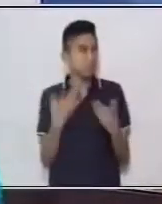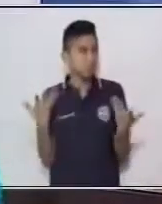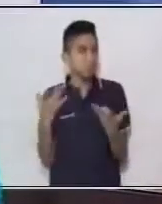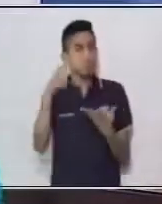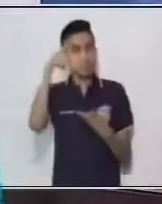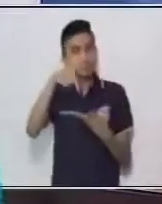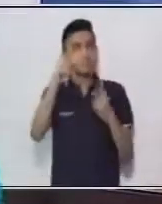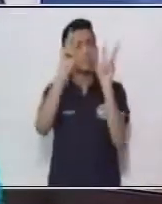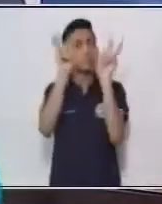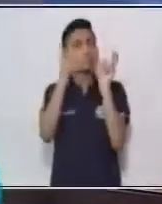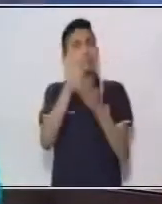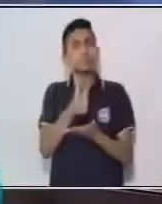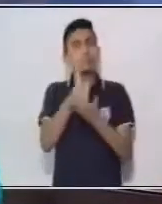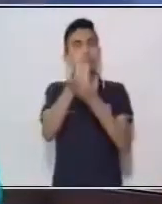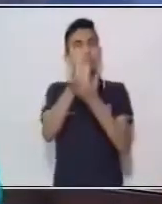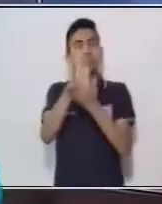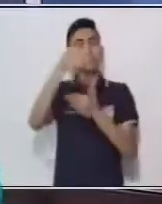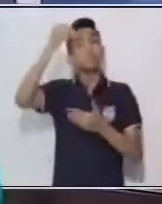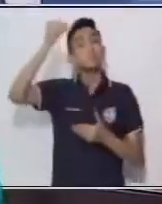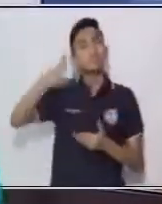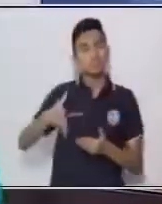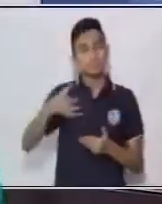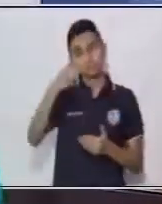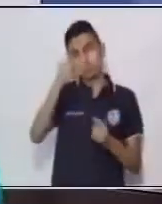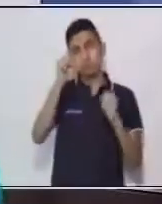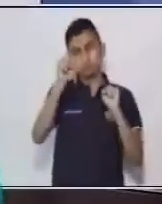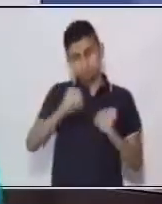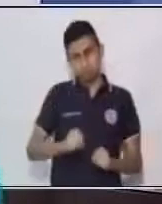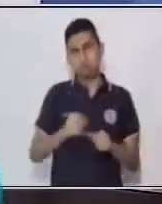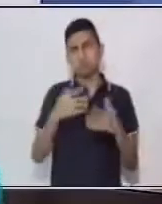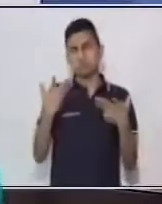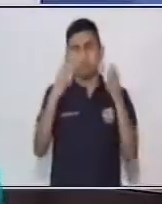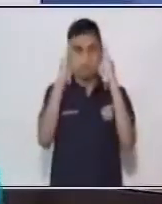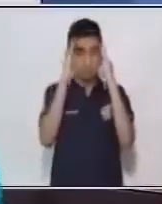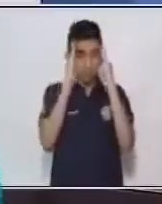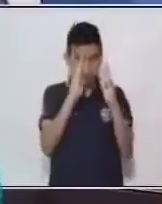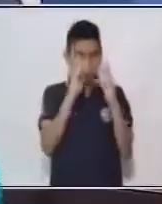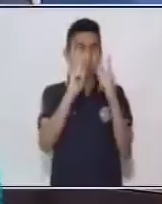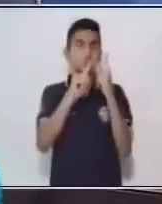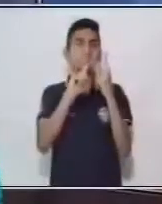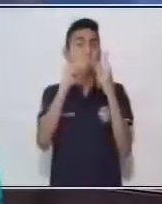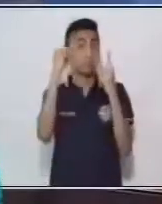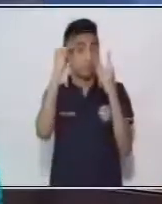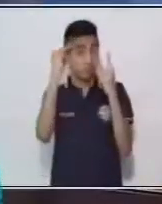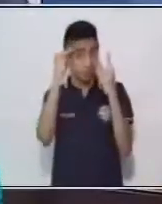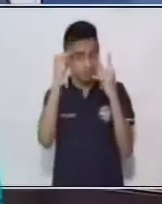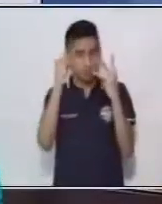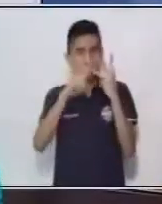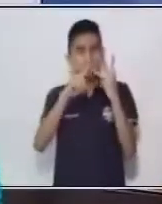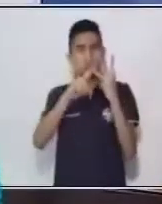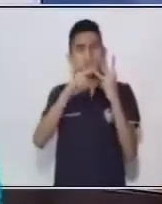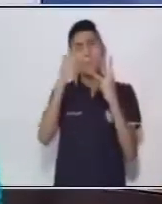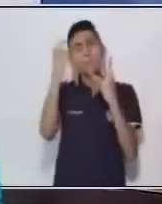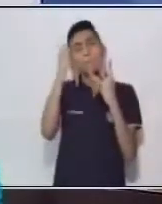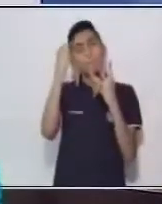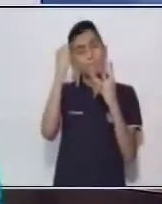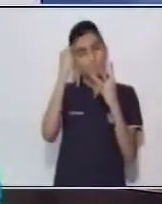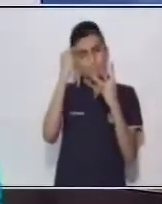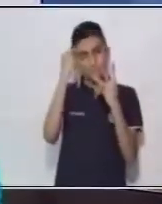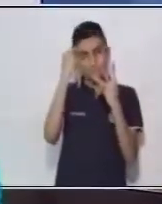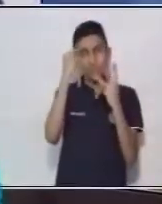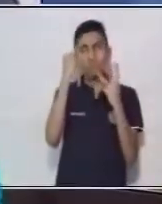este tema les ayudará a ejercitar habilidades y destrezas como la atención, la memoria, el pensamiento